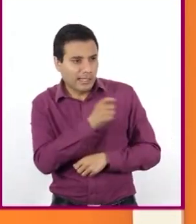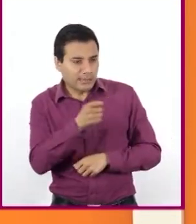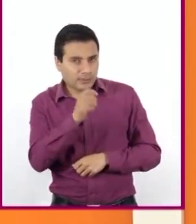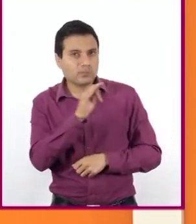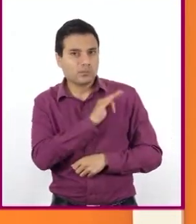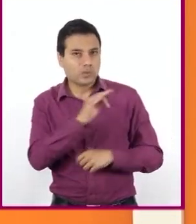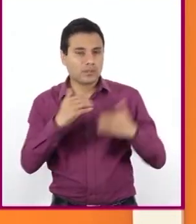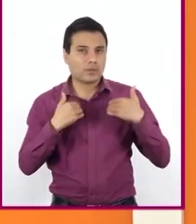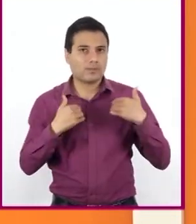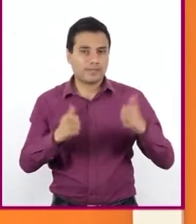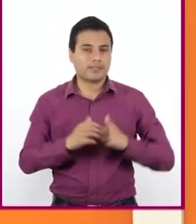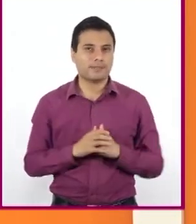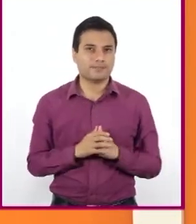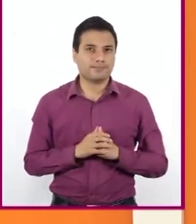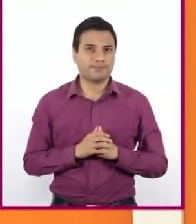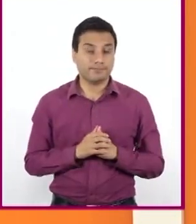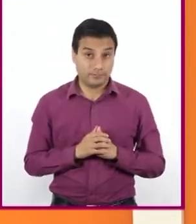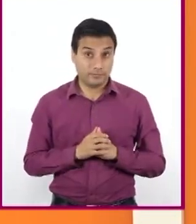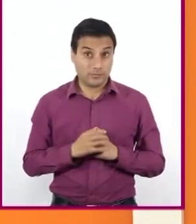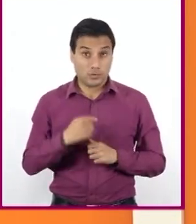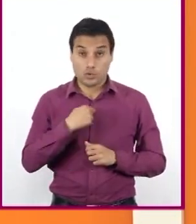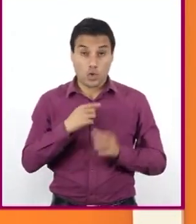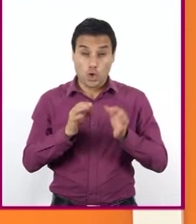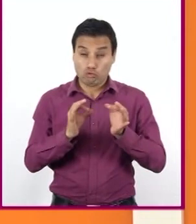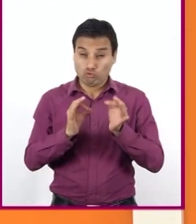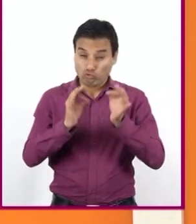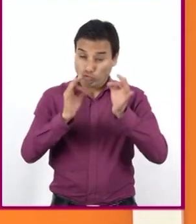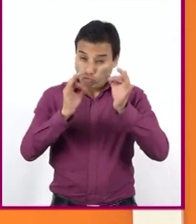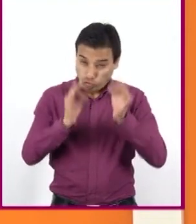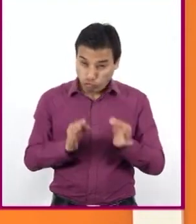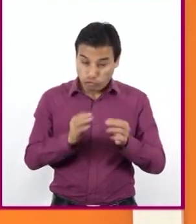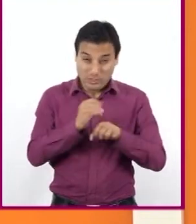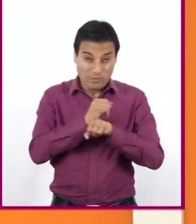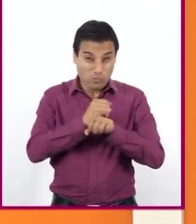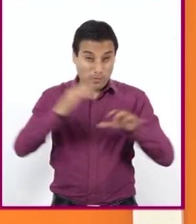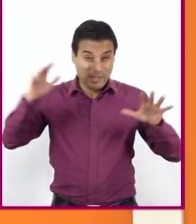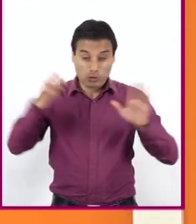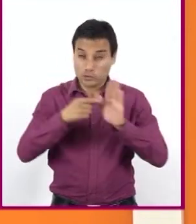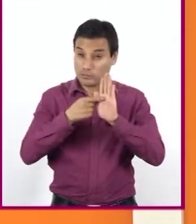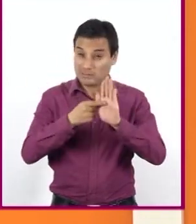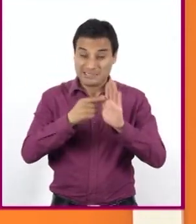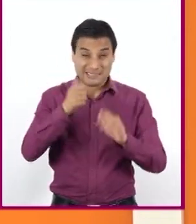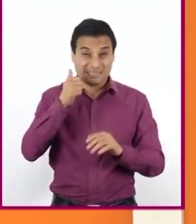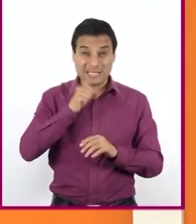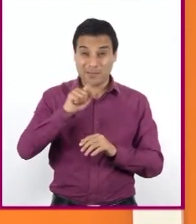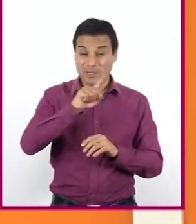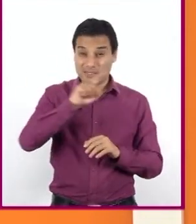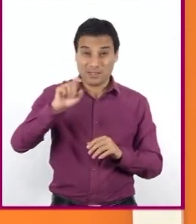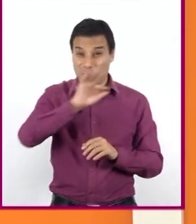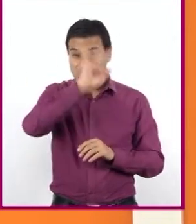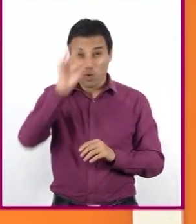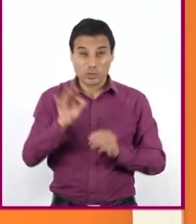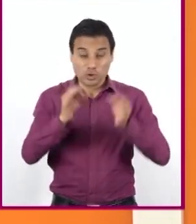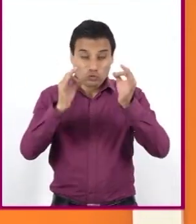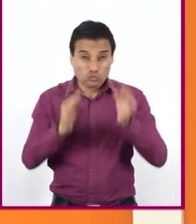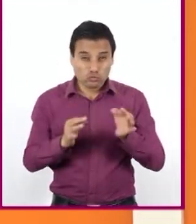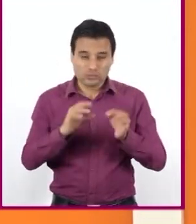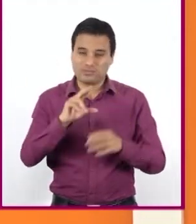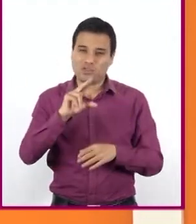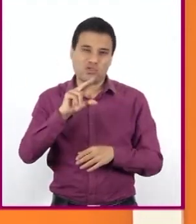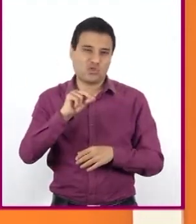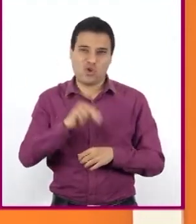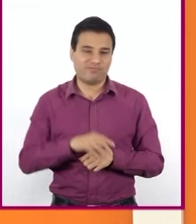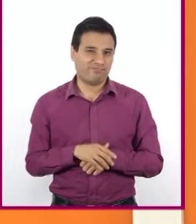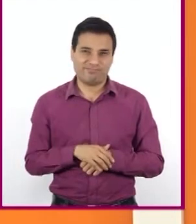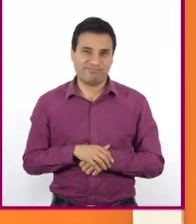disciplinas, no proporciona datos exactos e inamovibles. Aunque cada vez sabemos más sobre